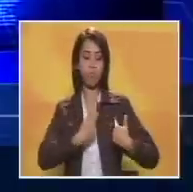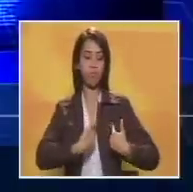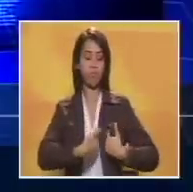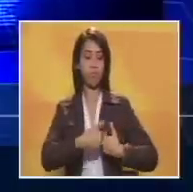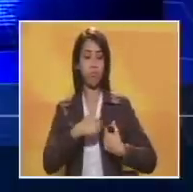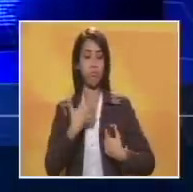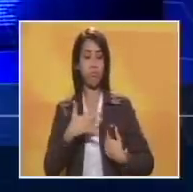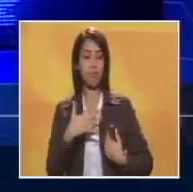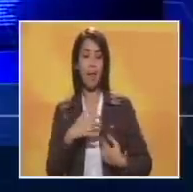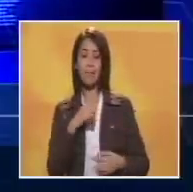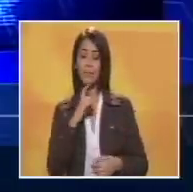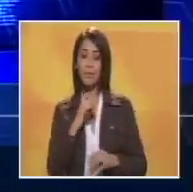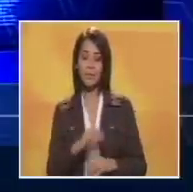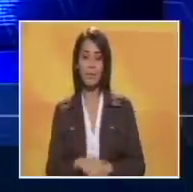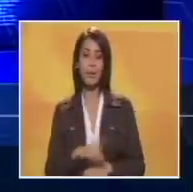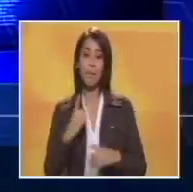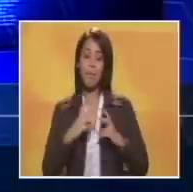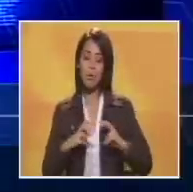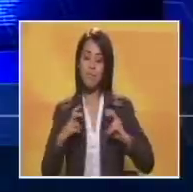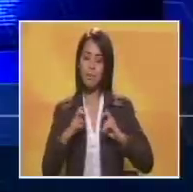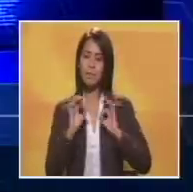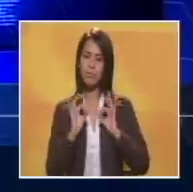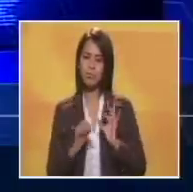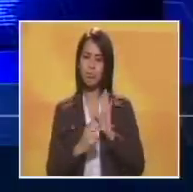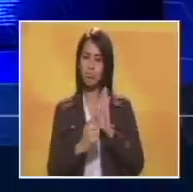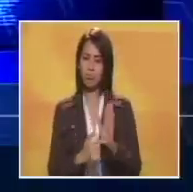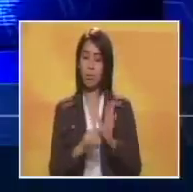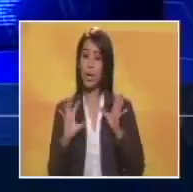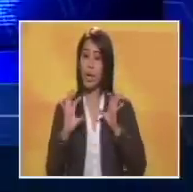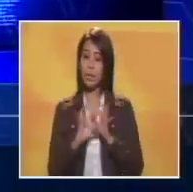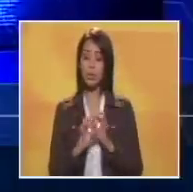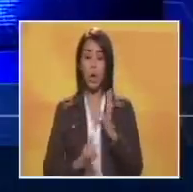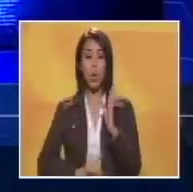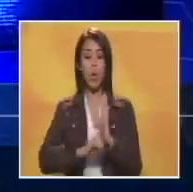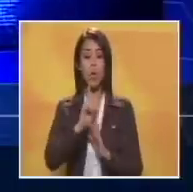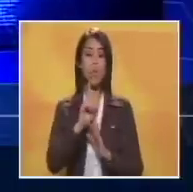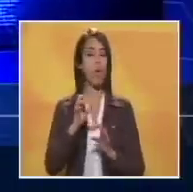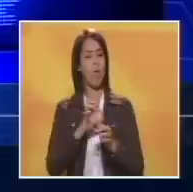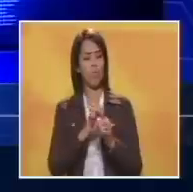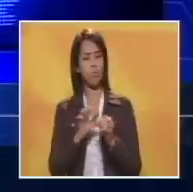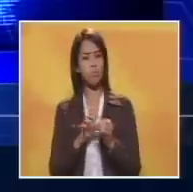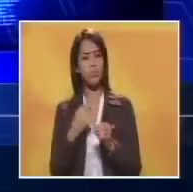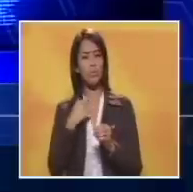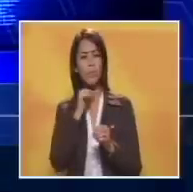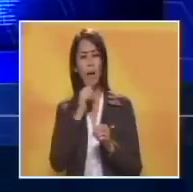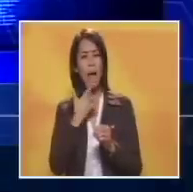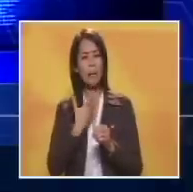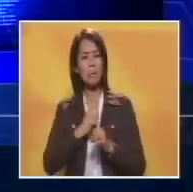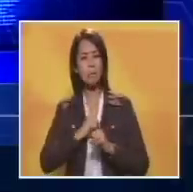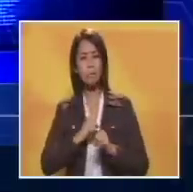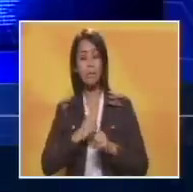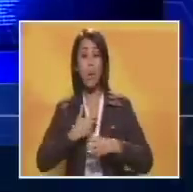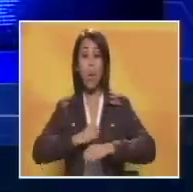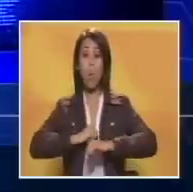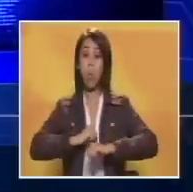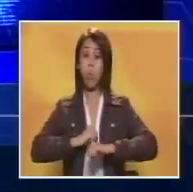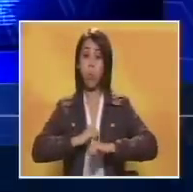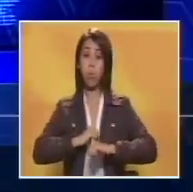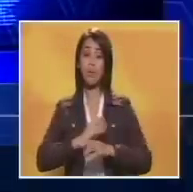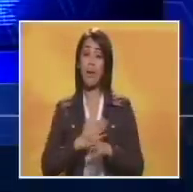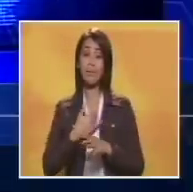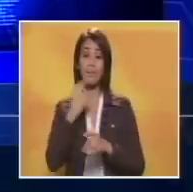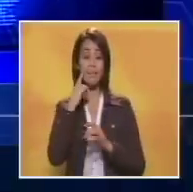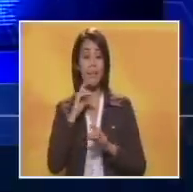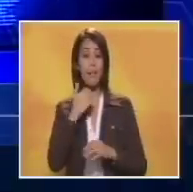cardíacos. Pero ahora algunos estudios indican que también está relacionada con el desarrollo de tumores malignos. Estar obeso puede ser una predisposición